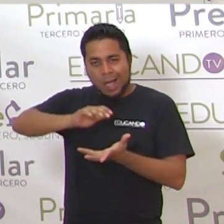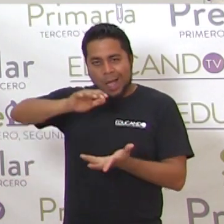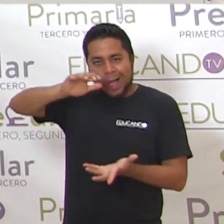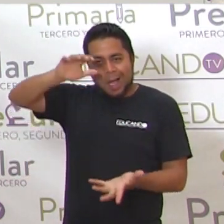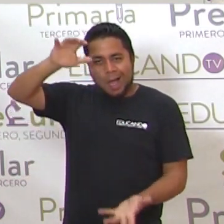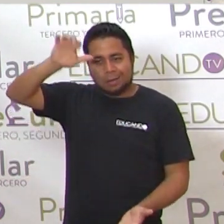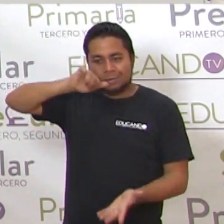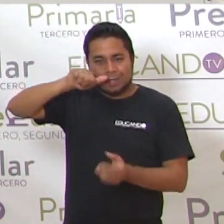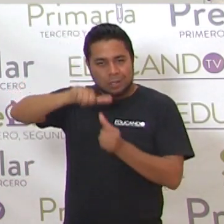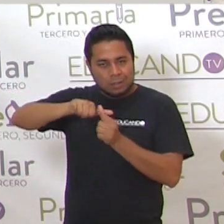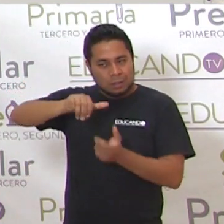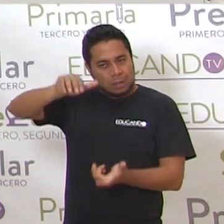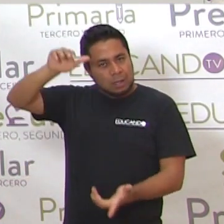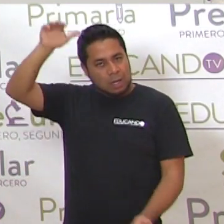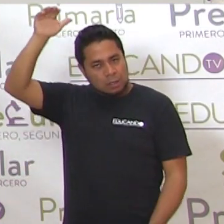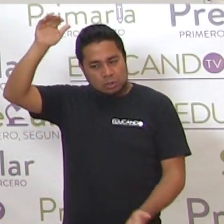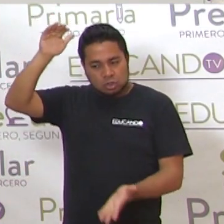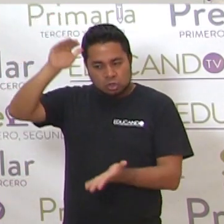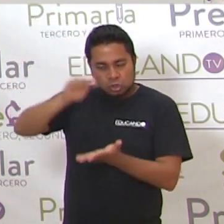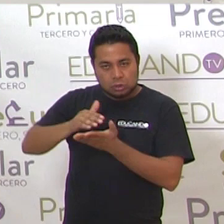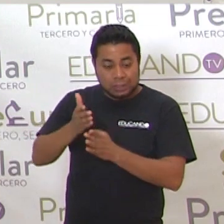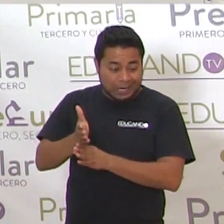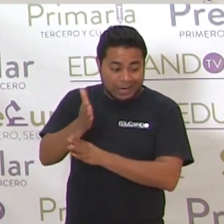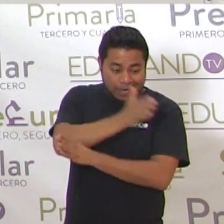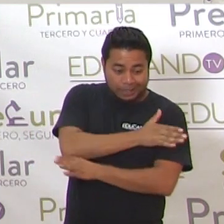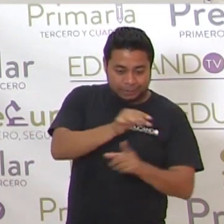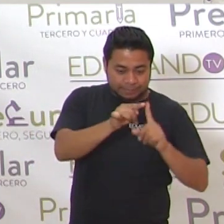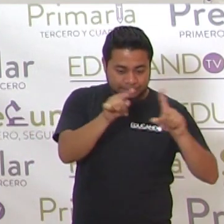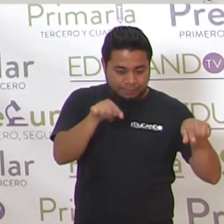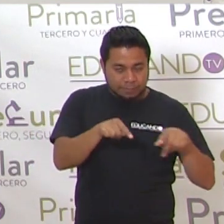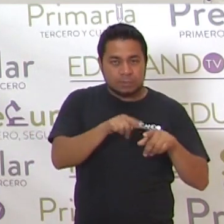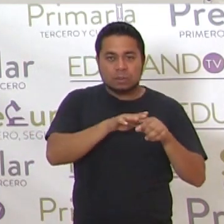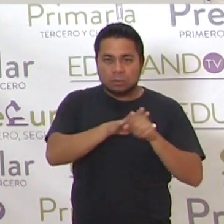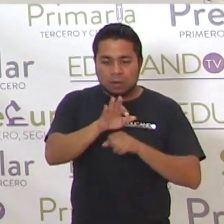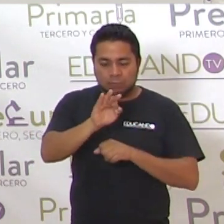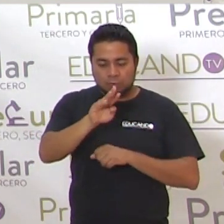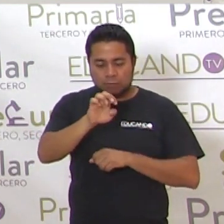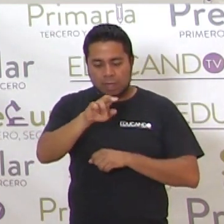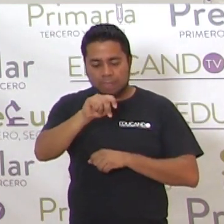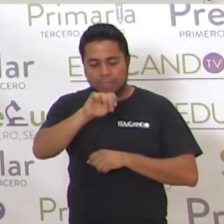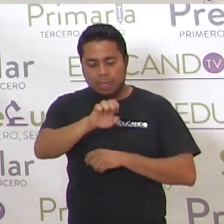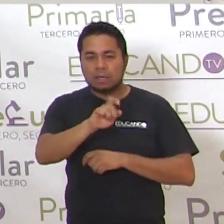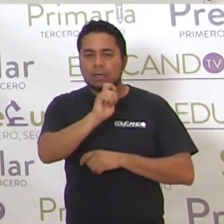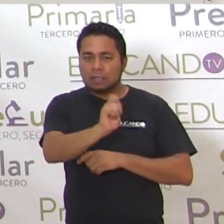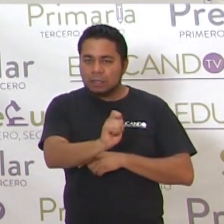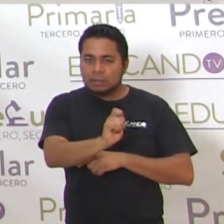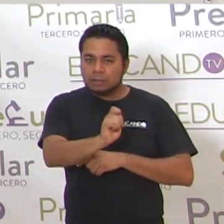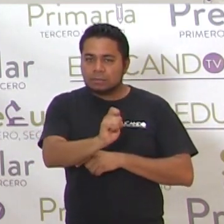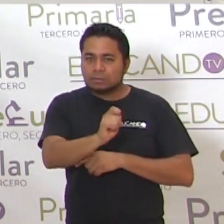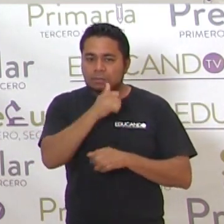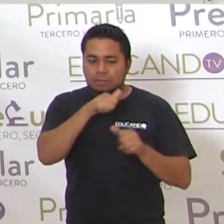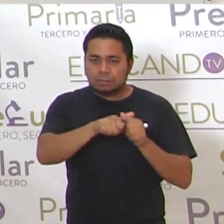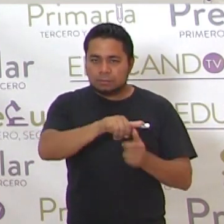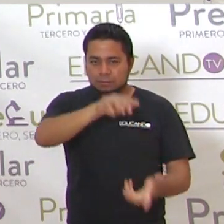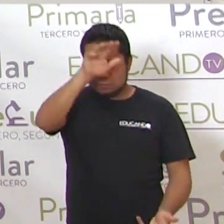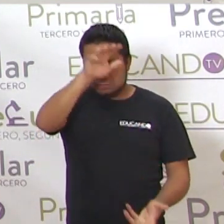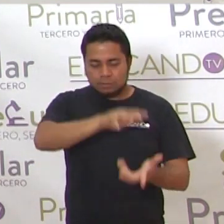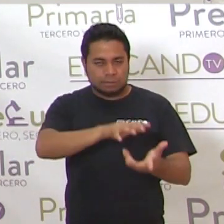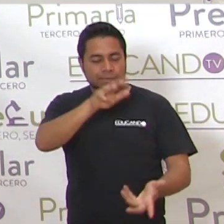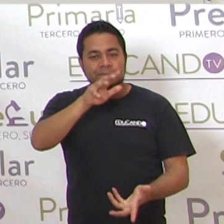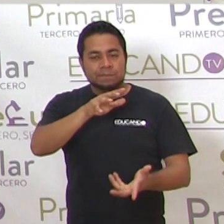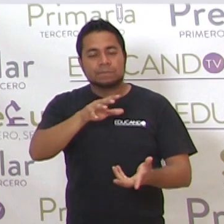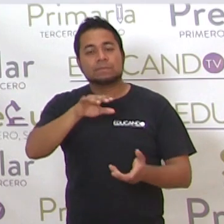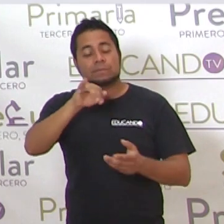si ya reconocimos en la en el icono anterior que era la fuente anexamos lo que está mal si